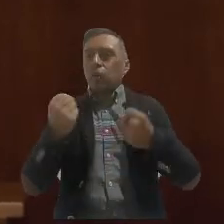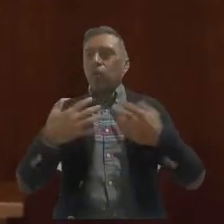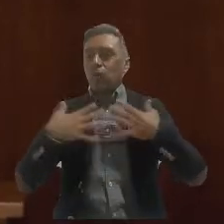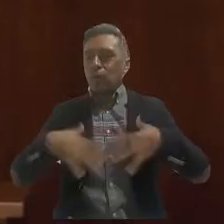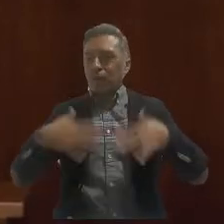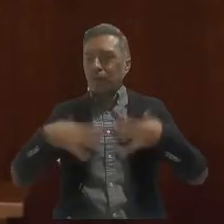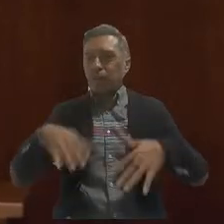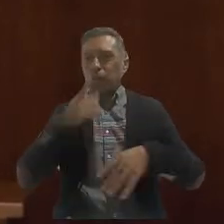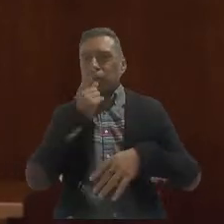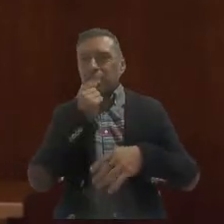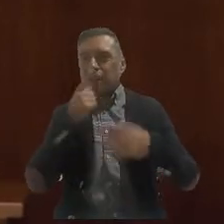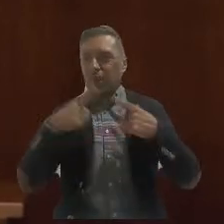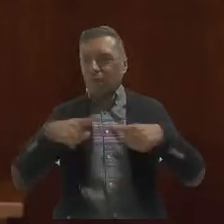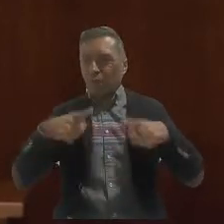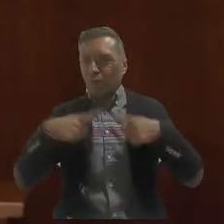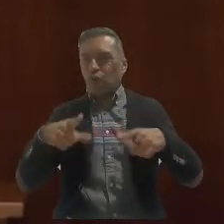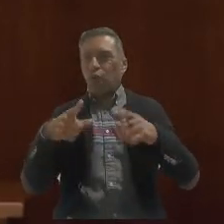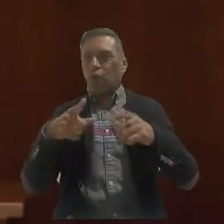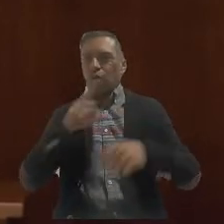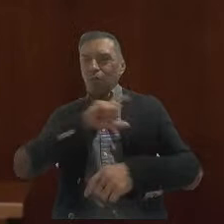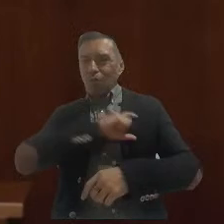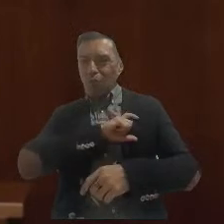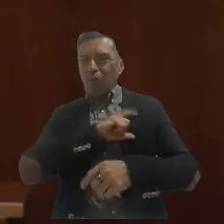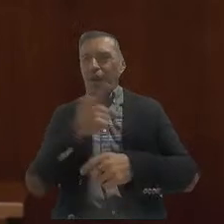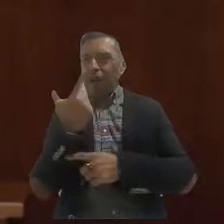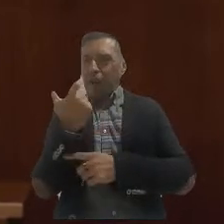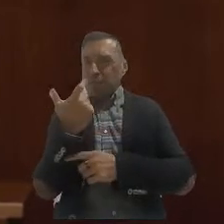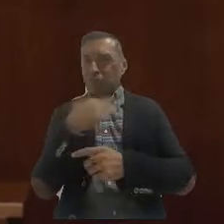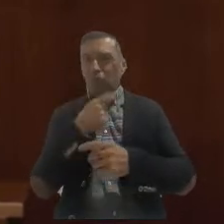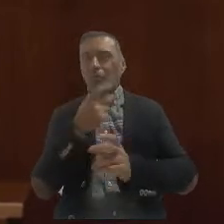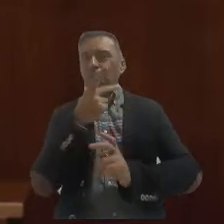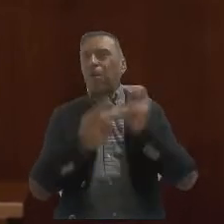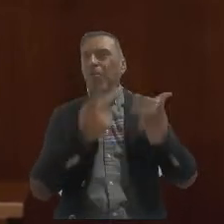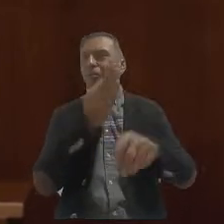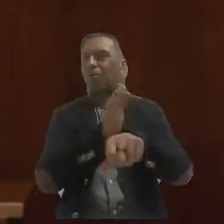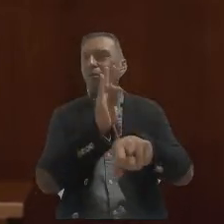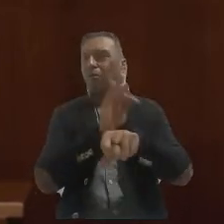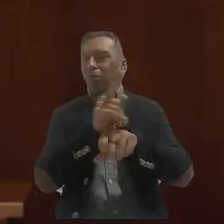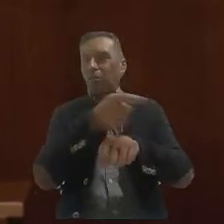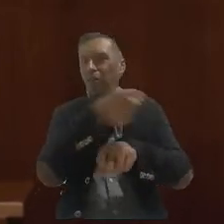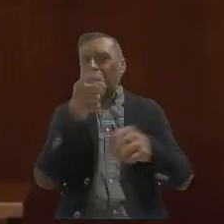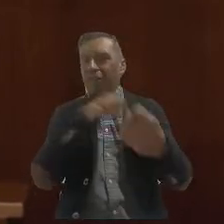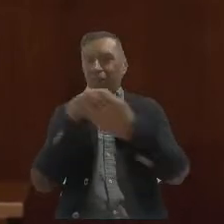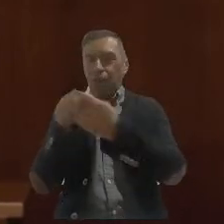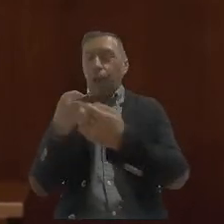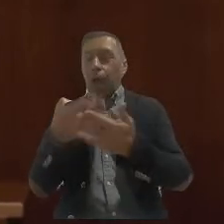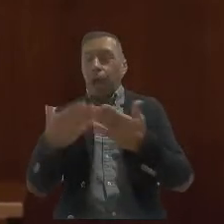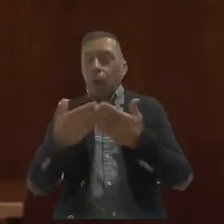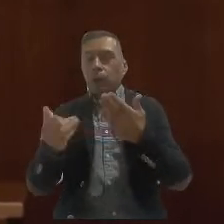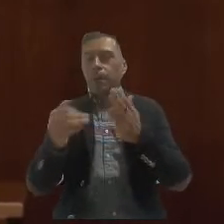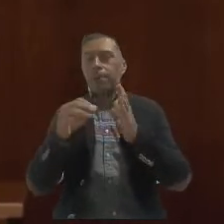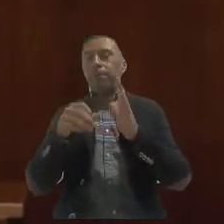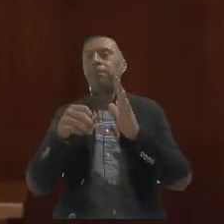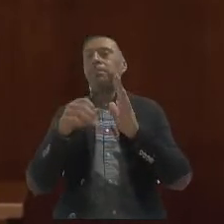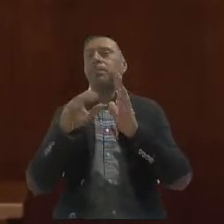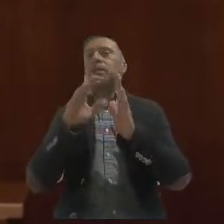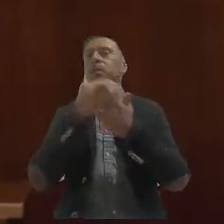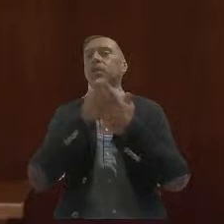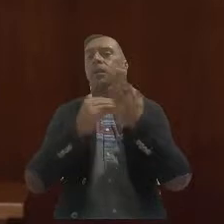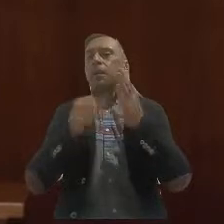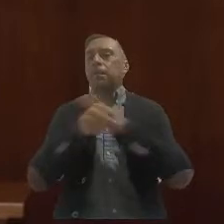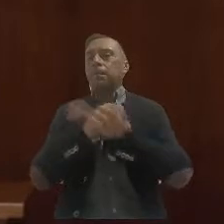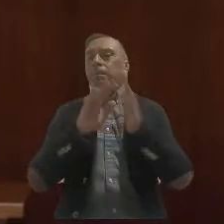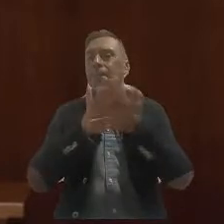e incluso armas para llevar a cabo la conducta delictiva, pues en la actualidad el tipo penal es principalmente llevado a cabo en un conjunto como